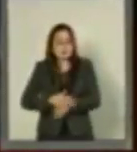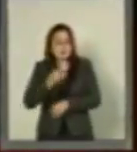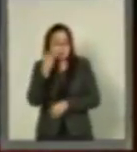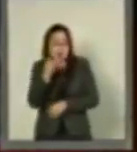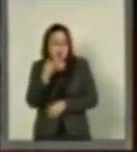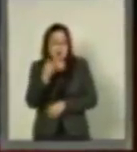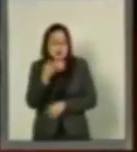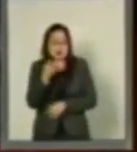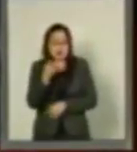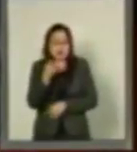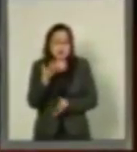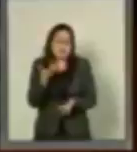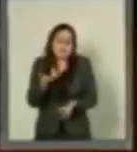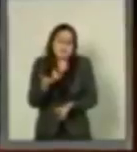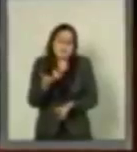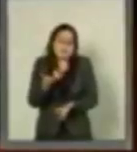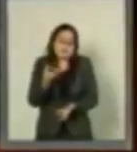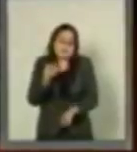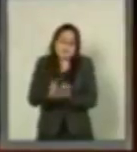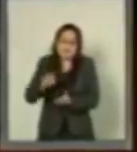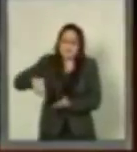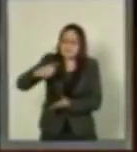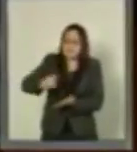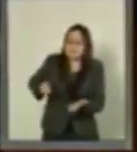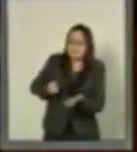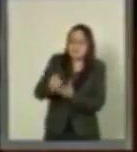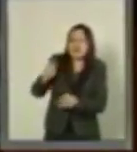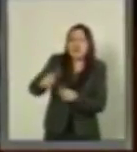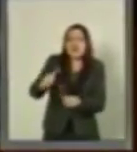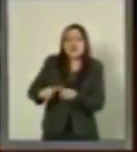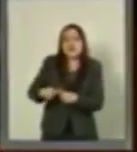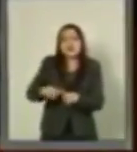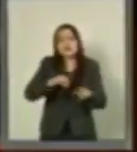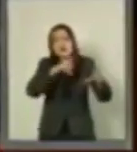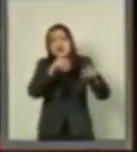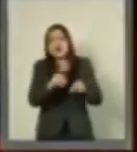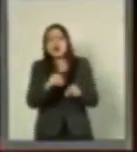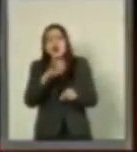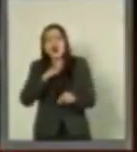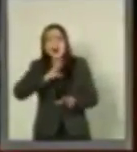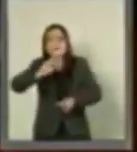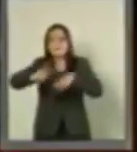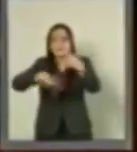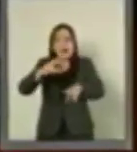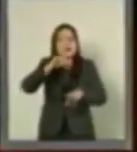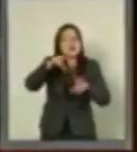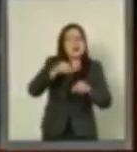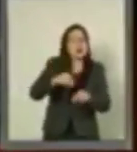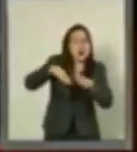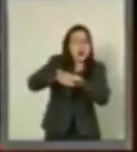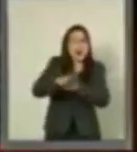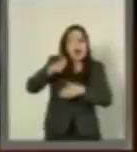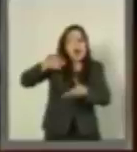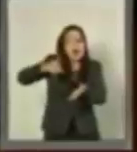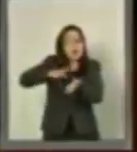está en solo una decisión desde un escritorio el decidir si van las Fuerzas Armadas en apoyo a los estados y a los municipios, sí